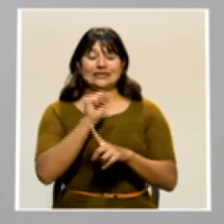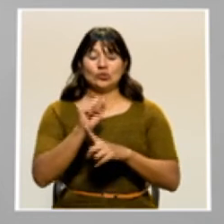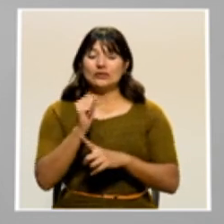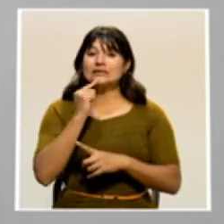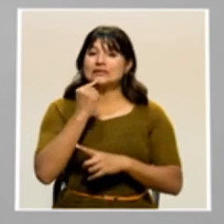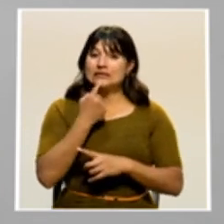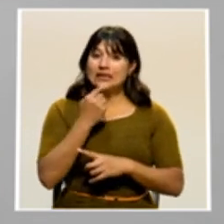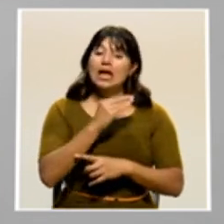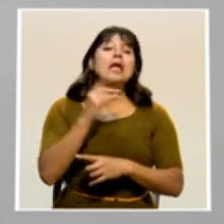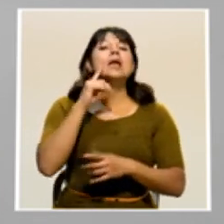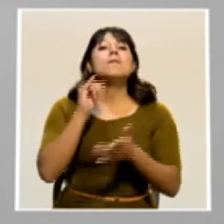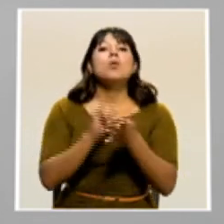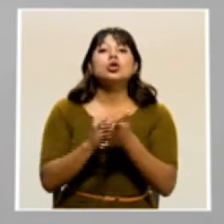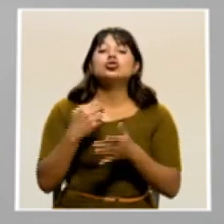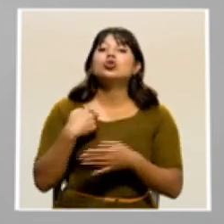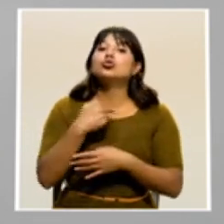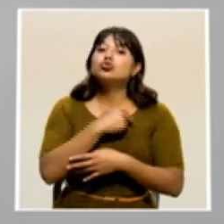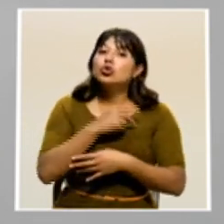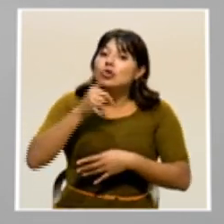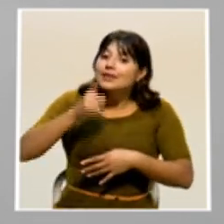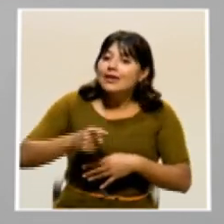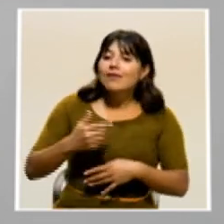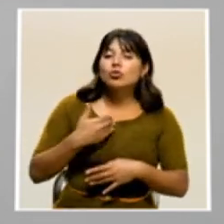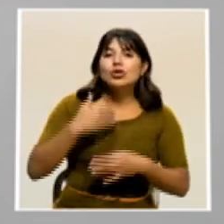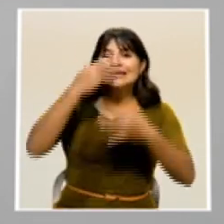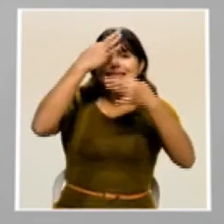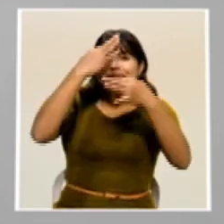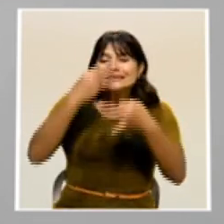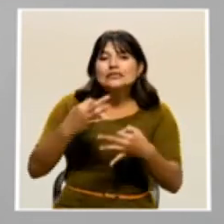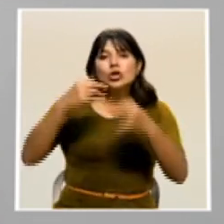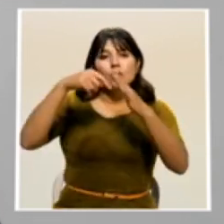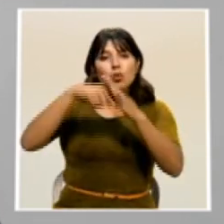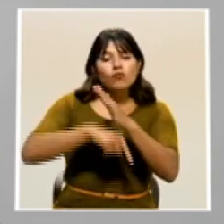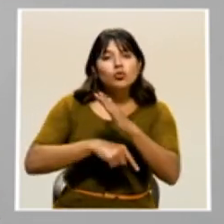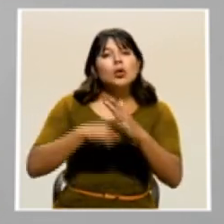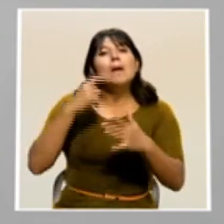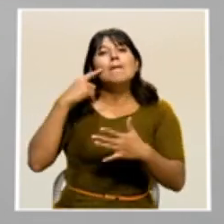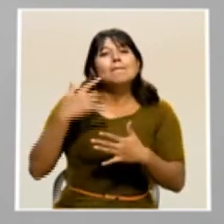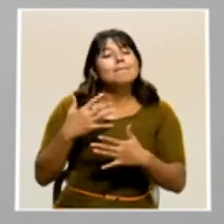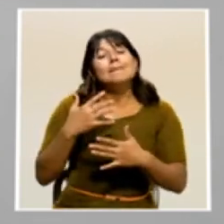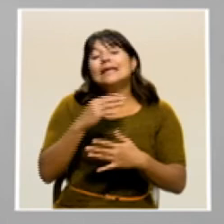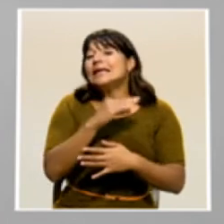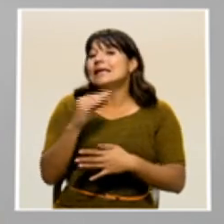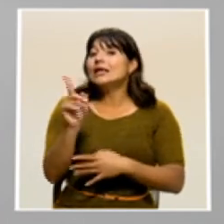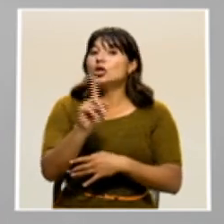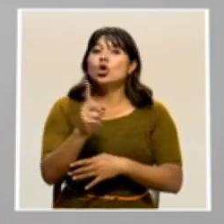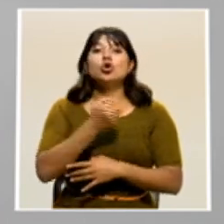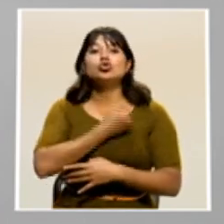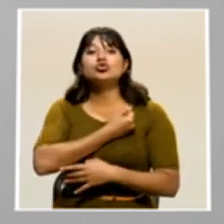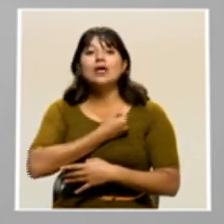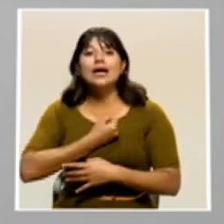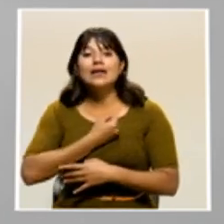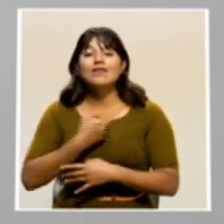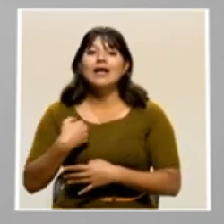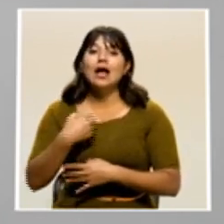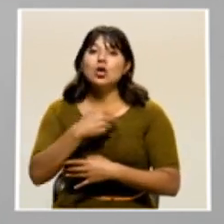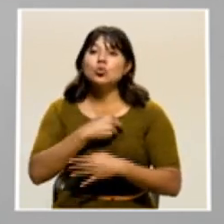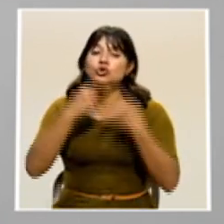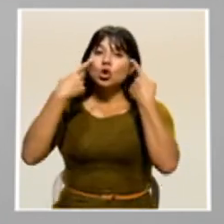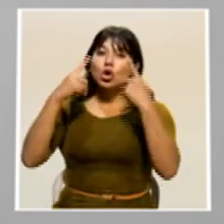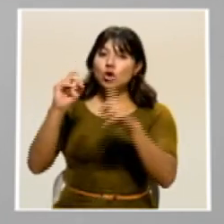eso es que tenemos que tomar medidas estructurales de manera tal que no sacrifiquemos nuestras conquistas